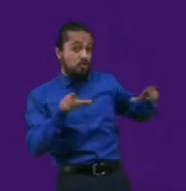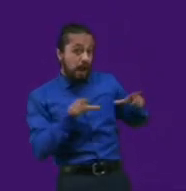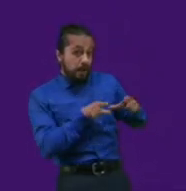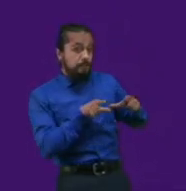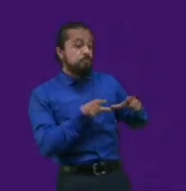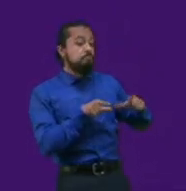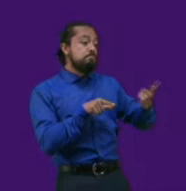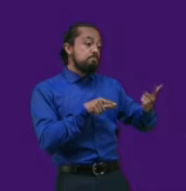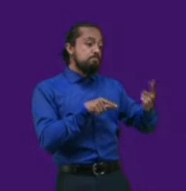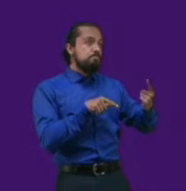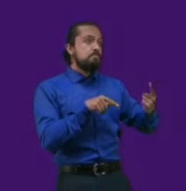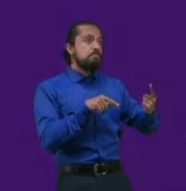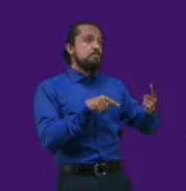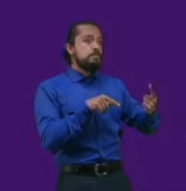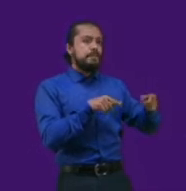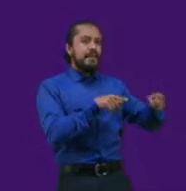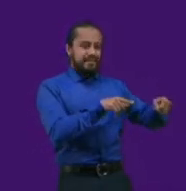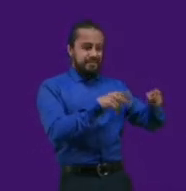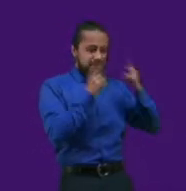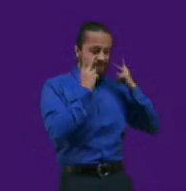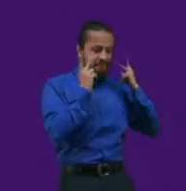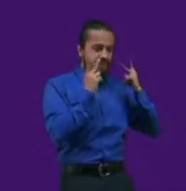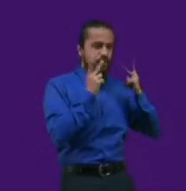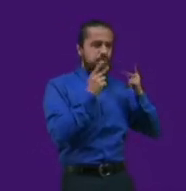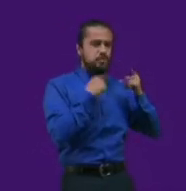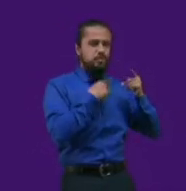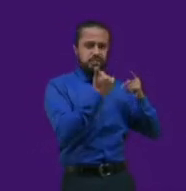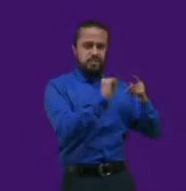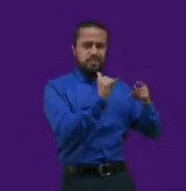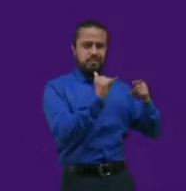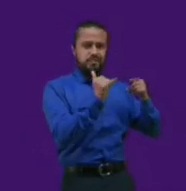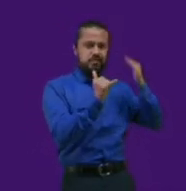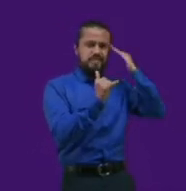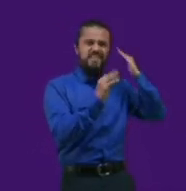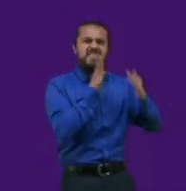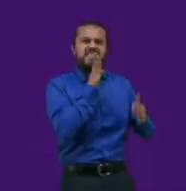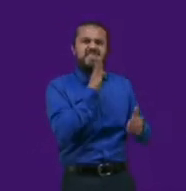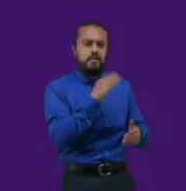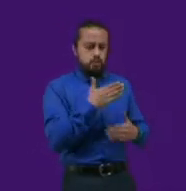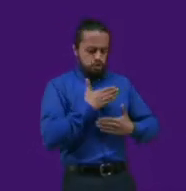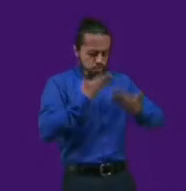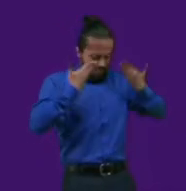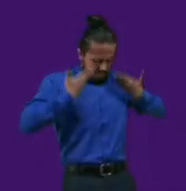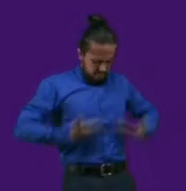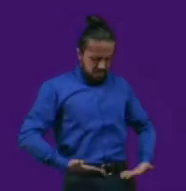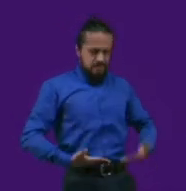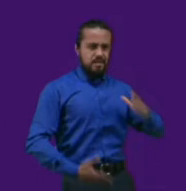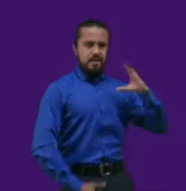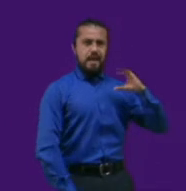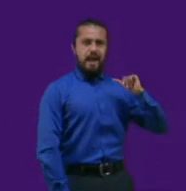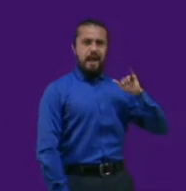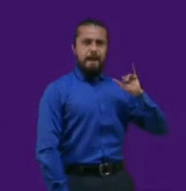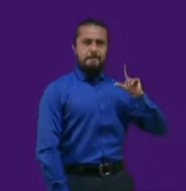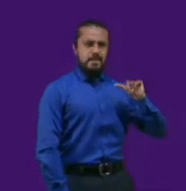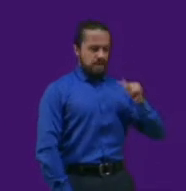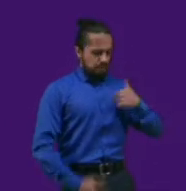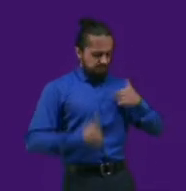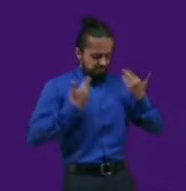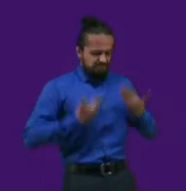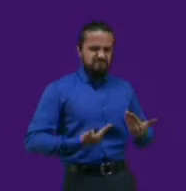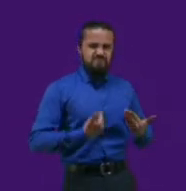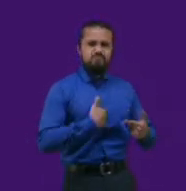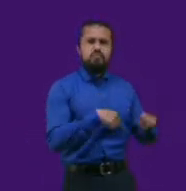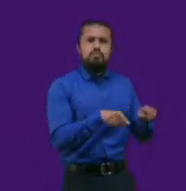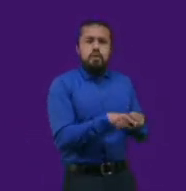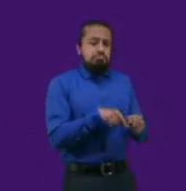Y pues uno dice, pues, ¿quién era Camila antes de ser la emprendedora que soy o la empresaria que soy? Pues yo creo que soy como la